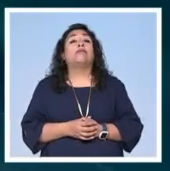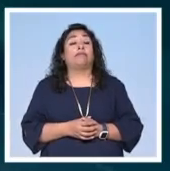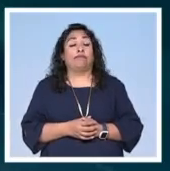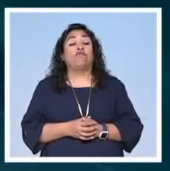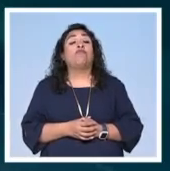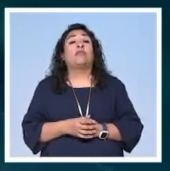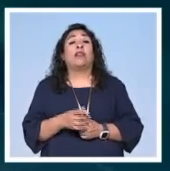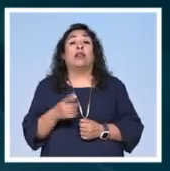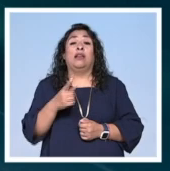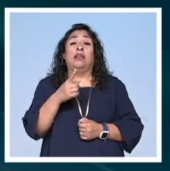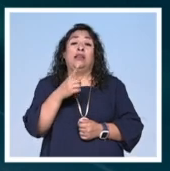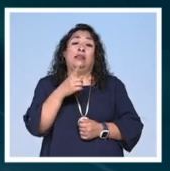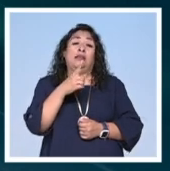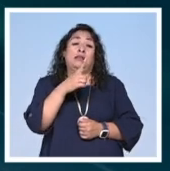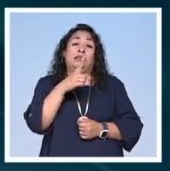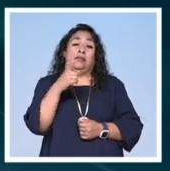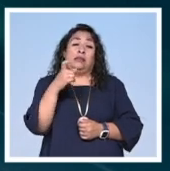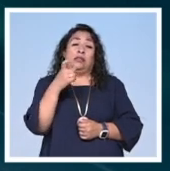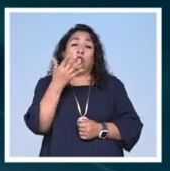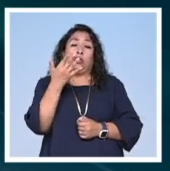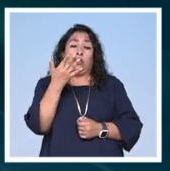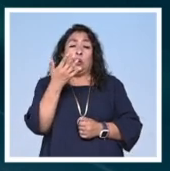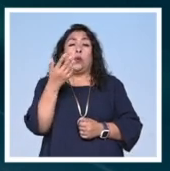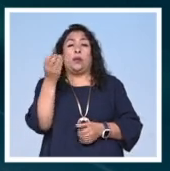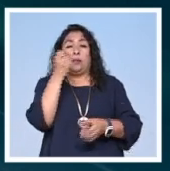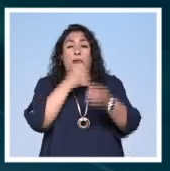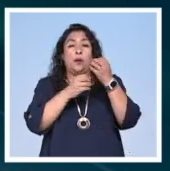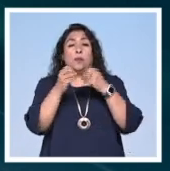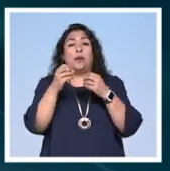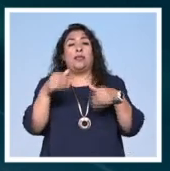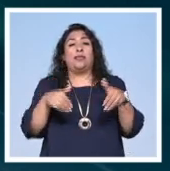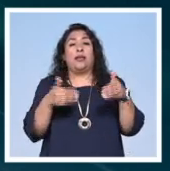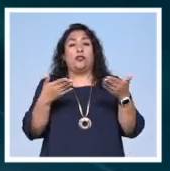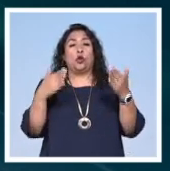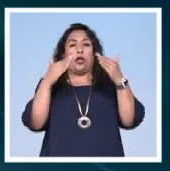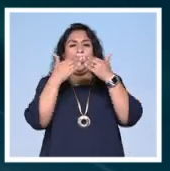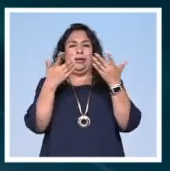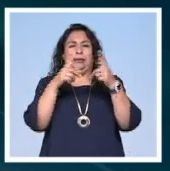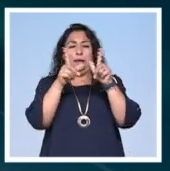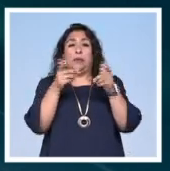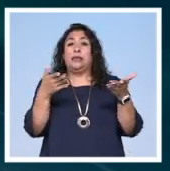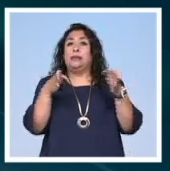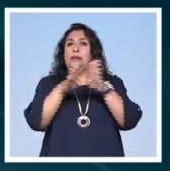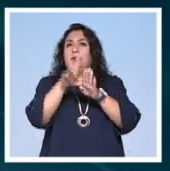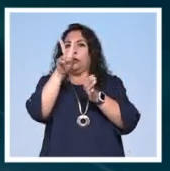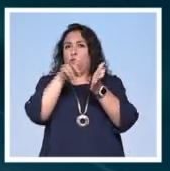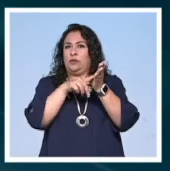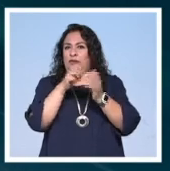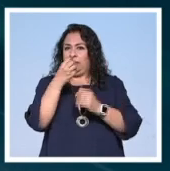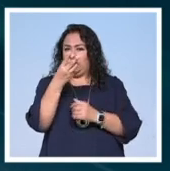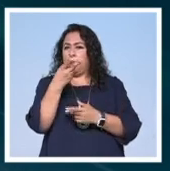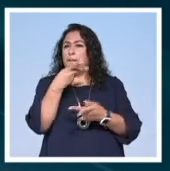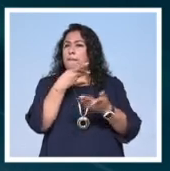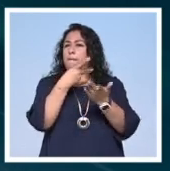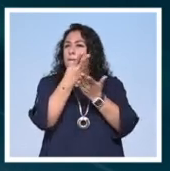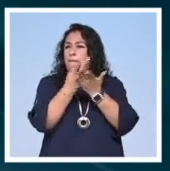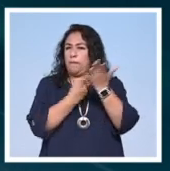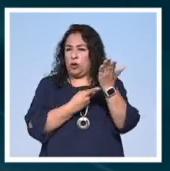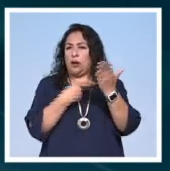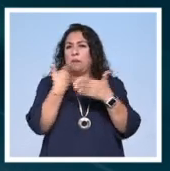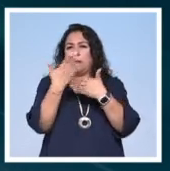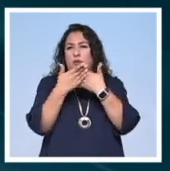con centenar y medio de puestas en escena teatro casa de la paz cierra el 2023 y ya prepara su programación para el